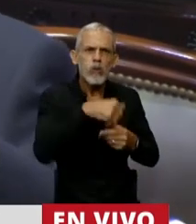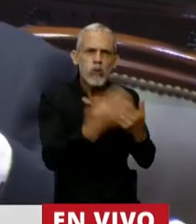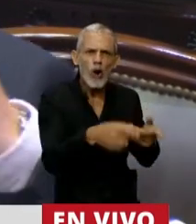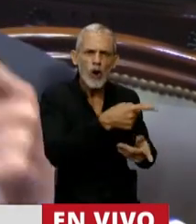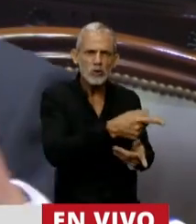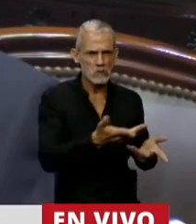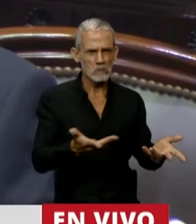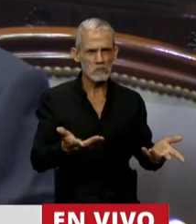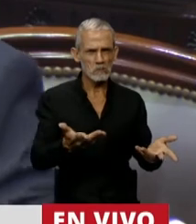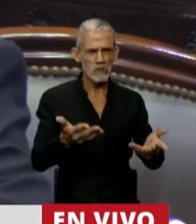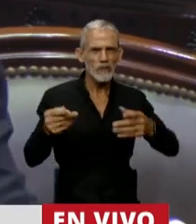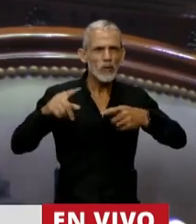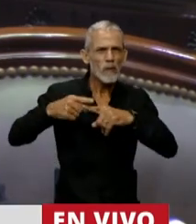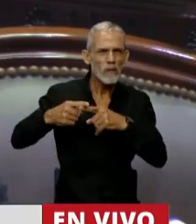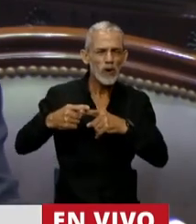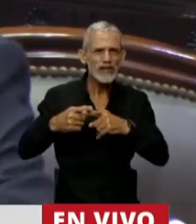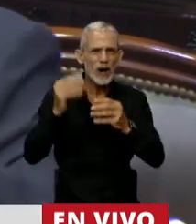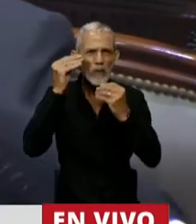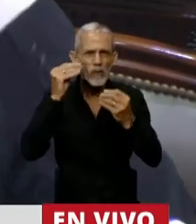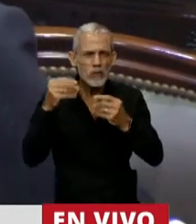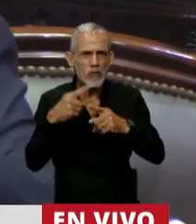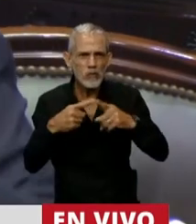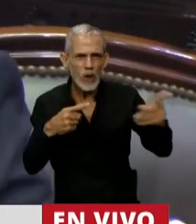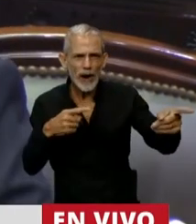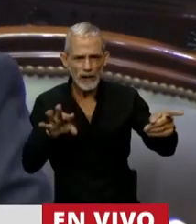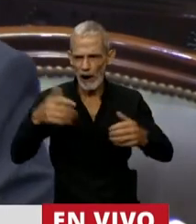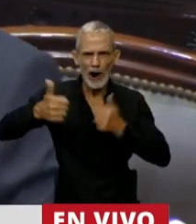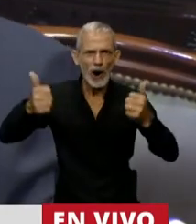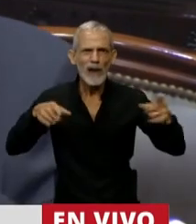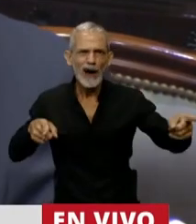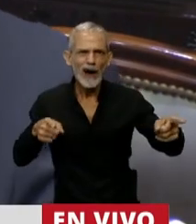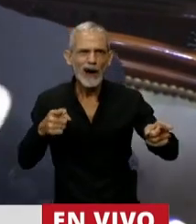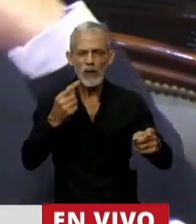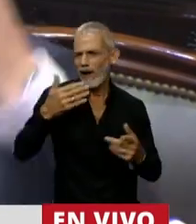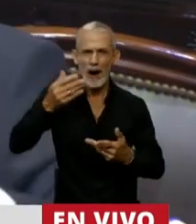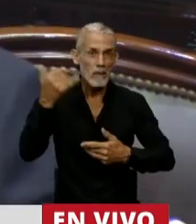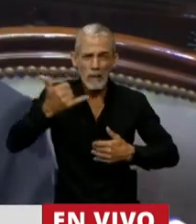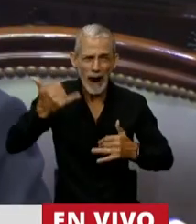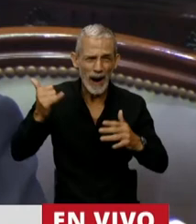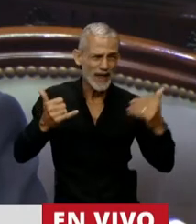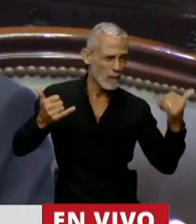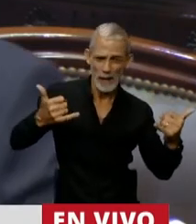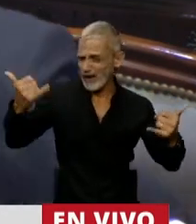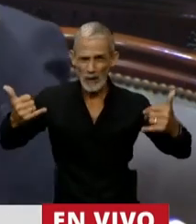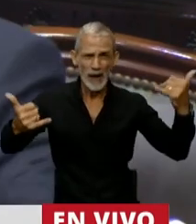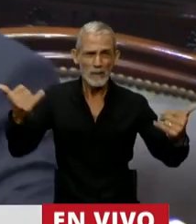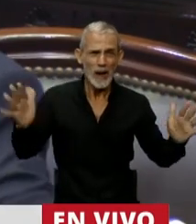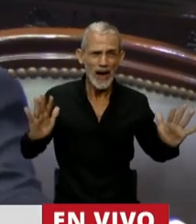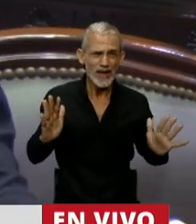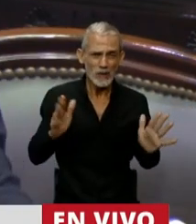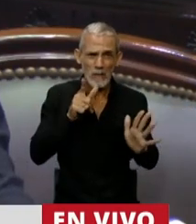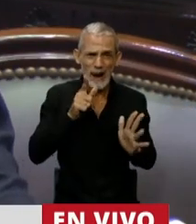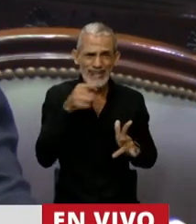preocuparse la clase política por ese mi ley le salen a competir a mi ley diciendo barbaridades de los dos extremos de la grieta muy